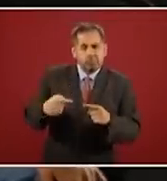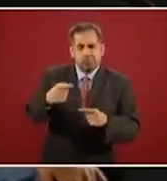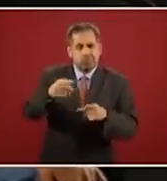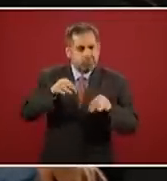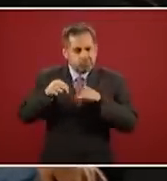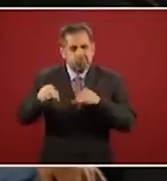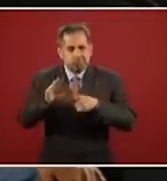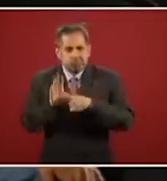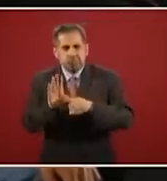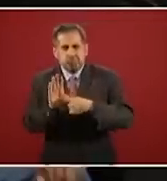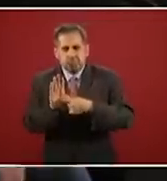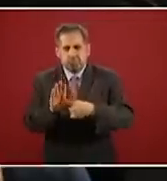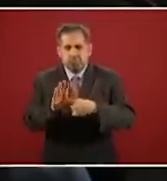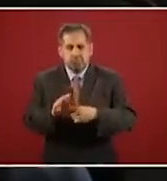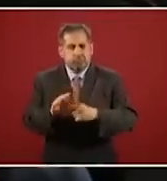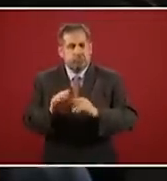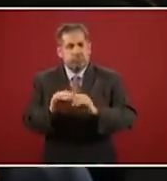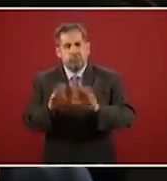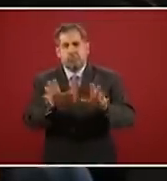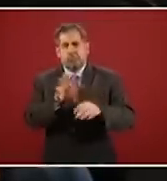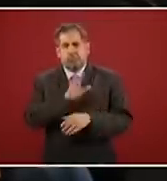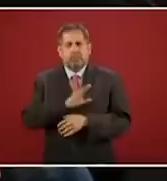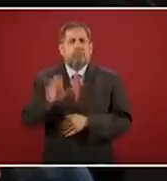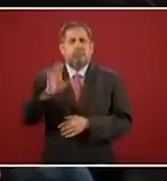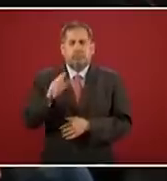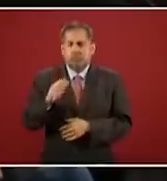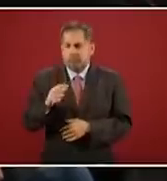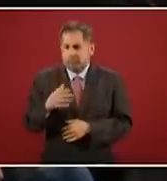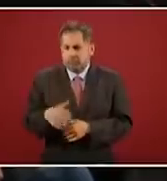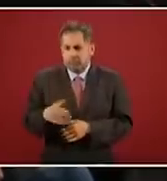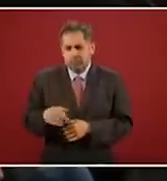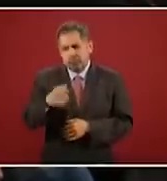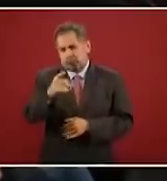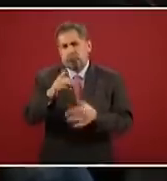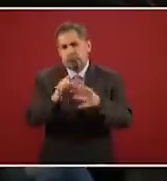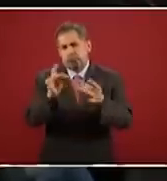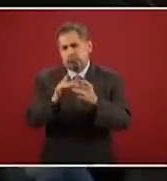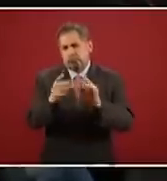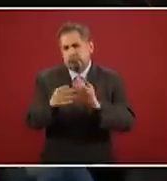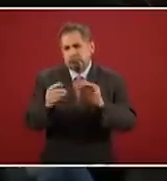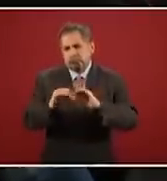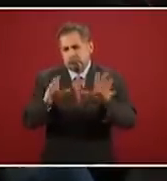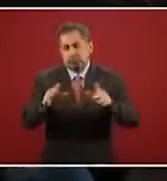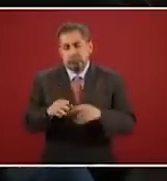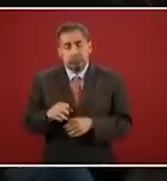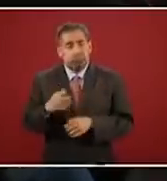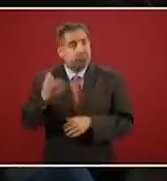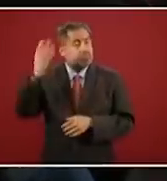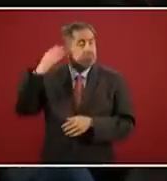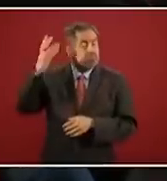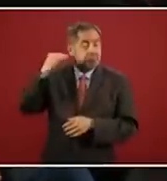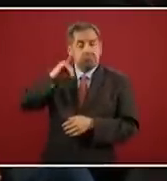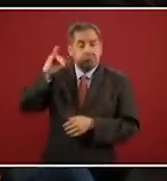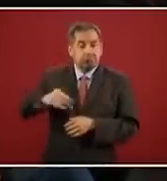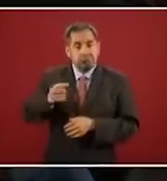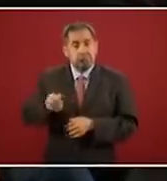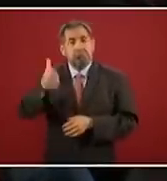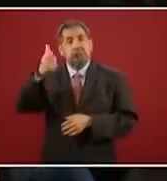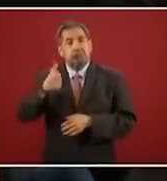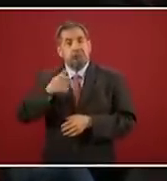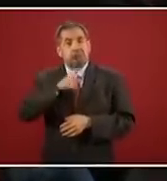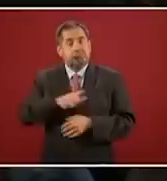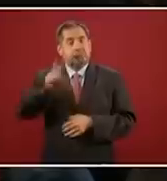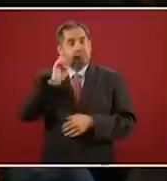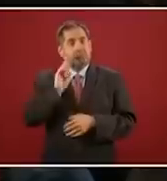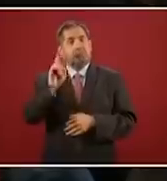a través del año son impresionantes. Usted mismo ha planteado datos que no se daban a